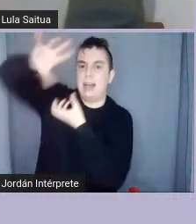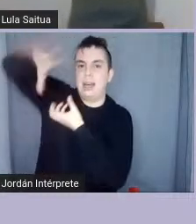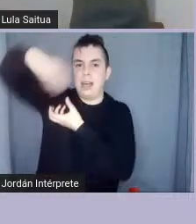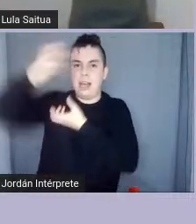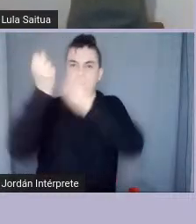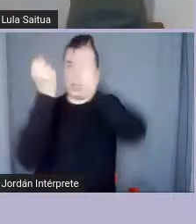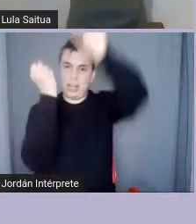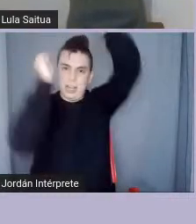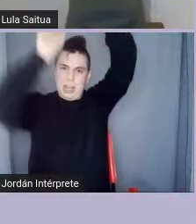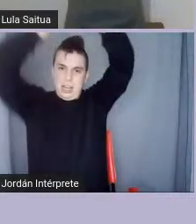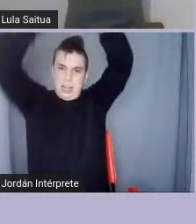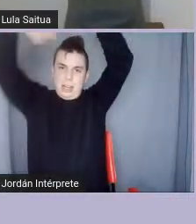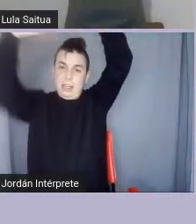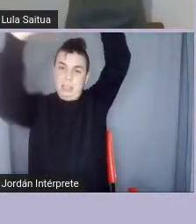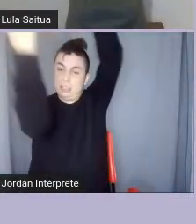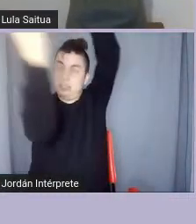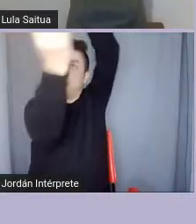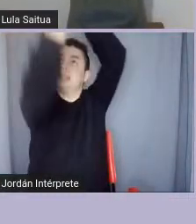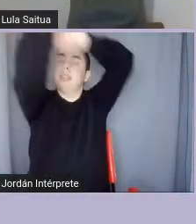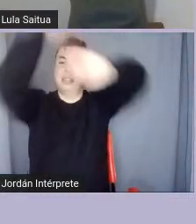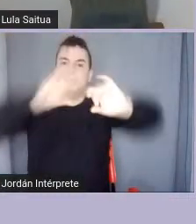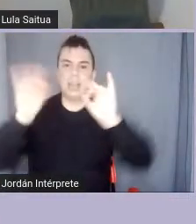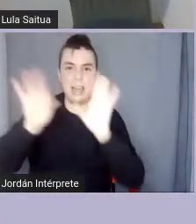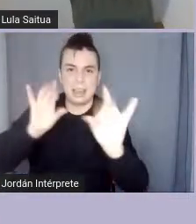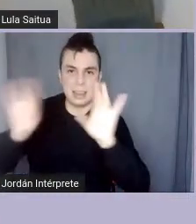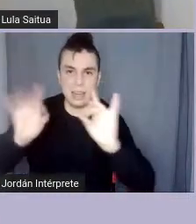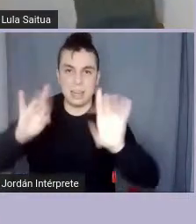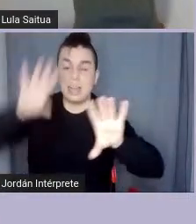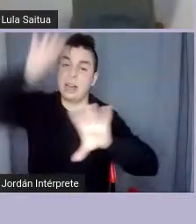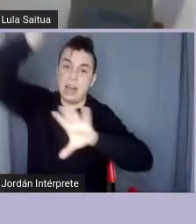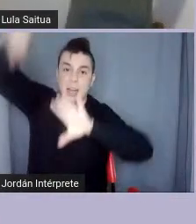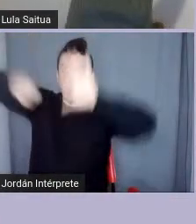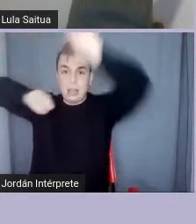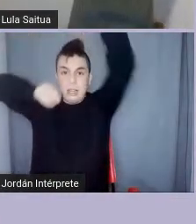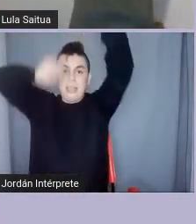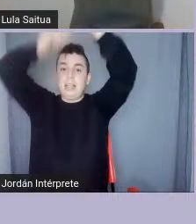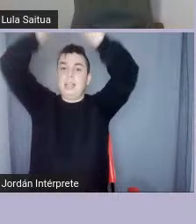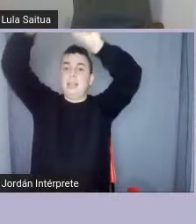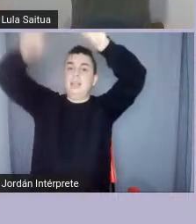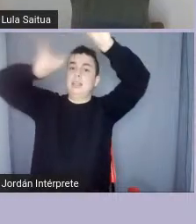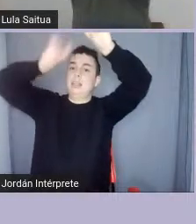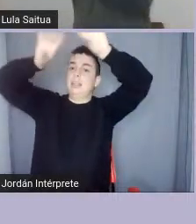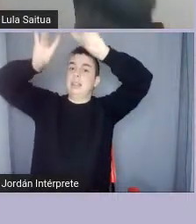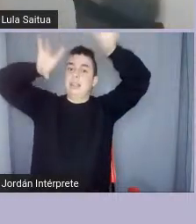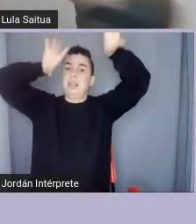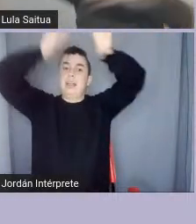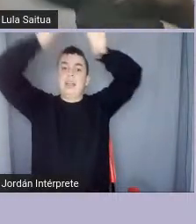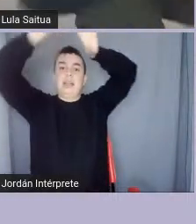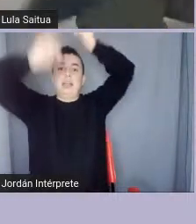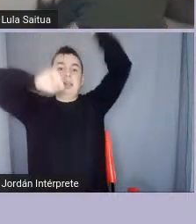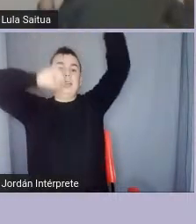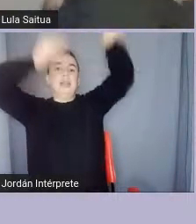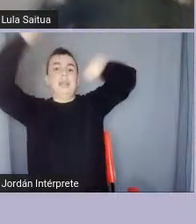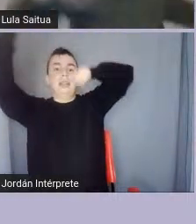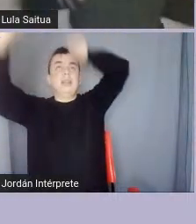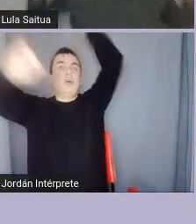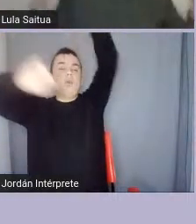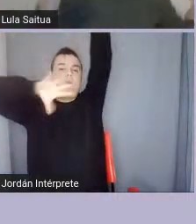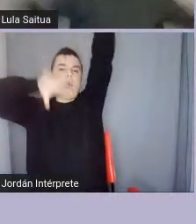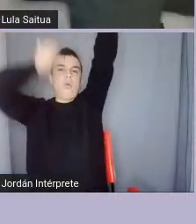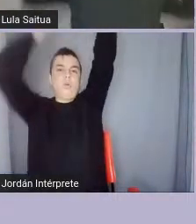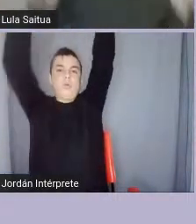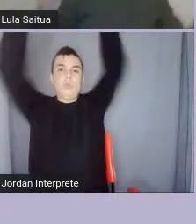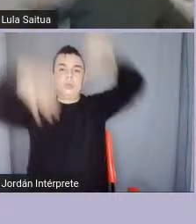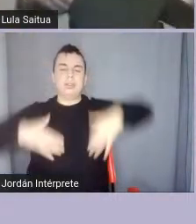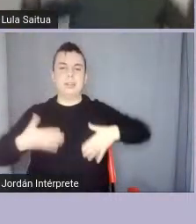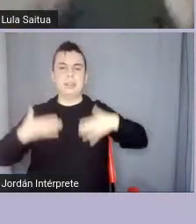cosechando naranjas, arriba subidos a los árboles, atrapando estrellas. Y así vamos a activar la parte alta